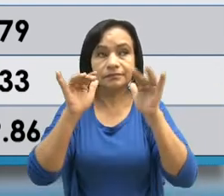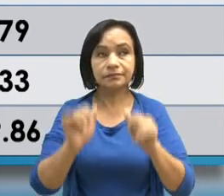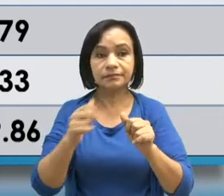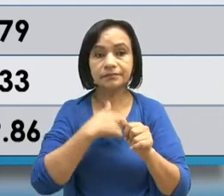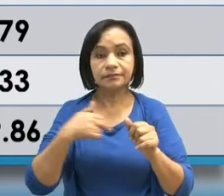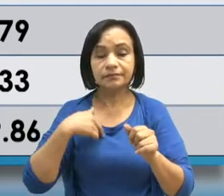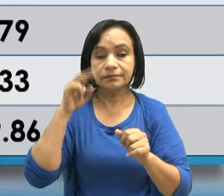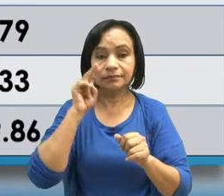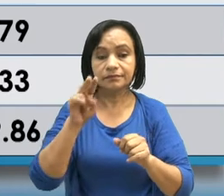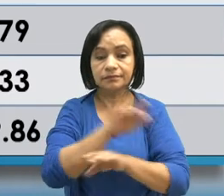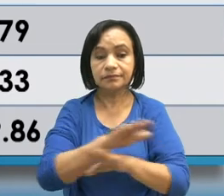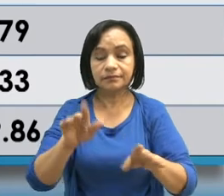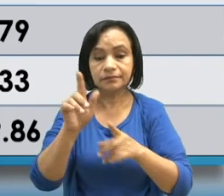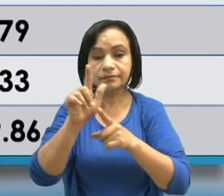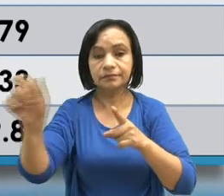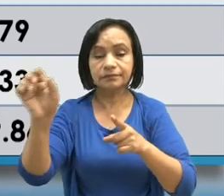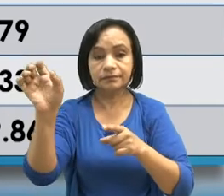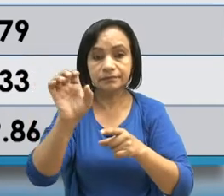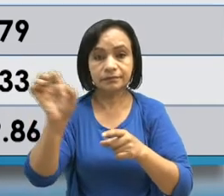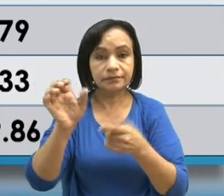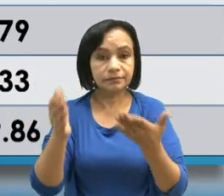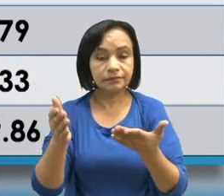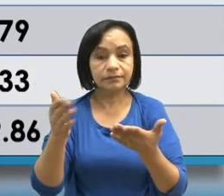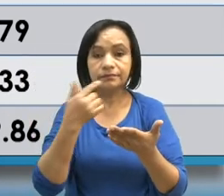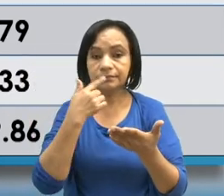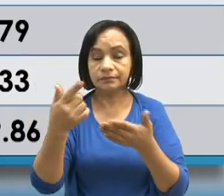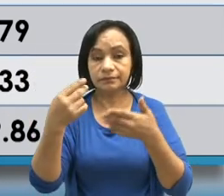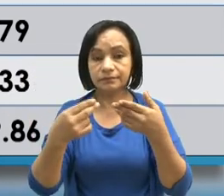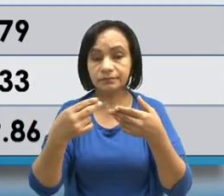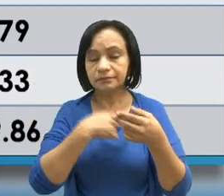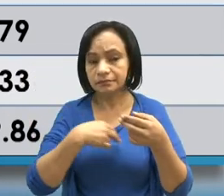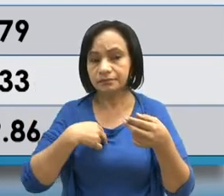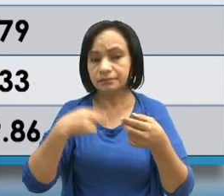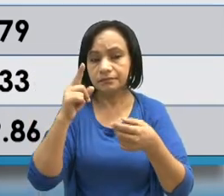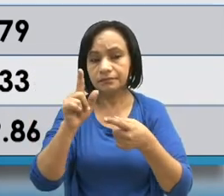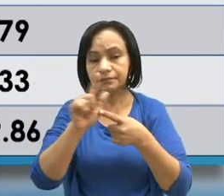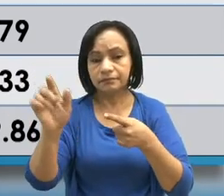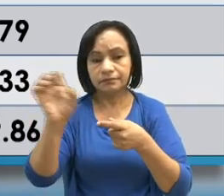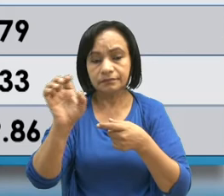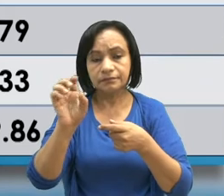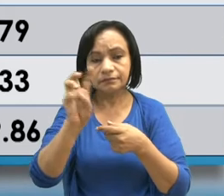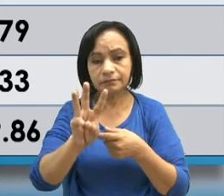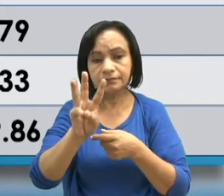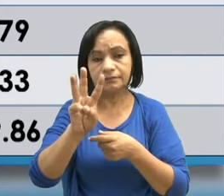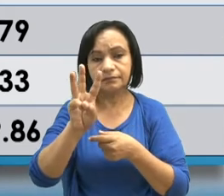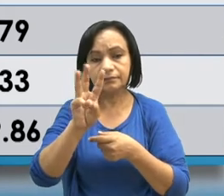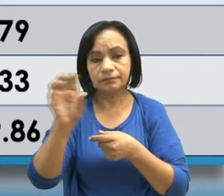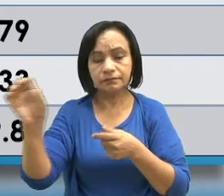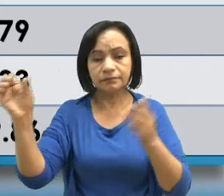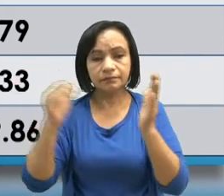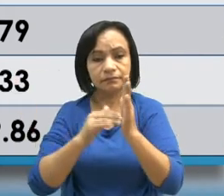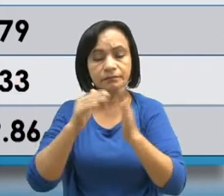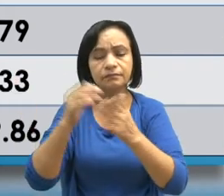las proyecciones de cierre de este primer mes, ya, y todo hace indicar que nosotros vamos a cerrar el primer mes de enero con más de 300 millones de córdobas